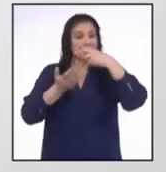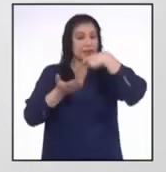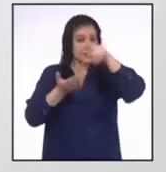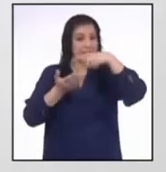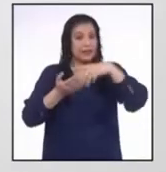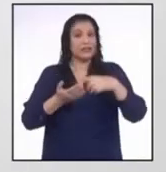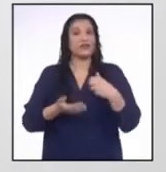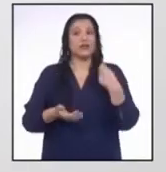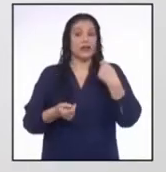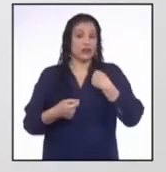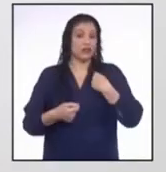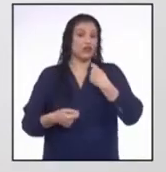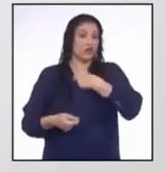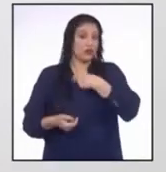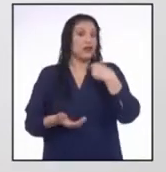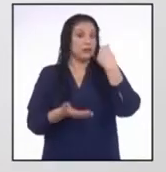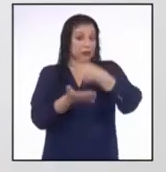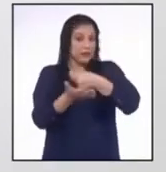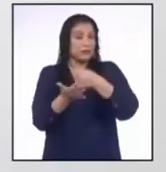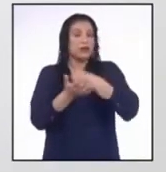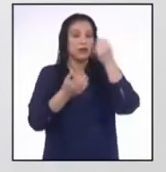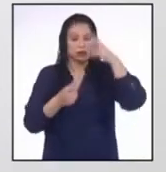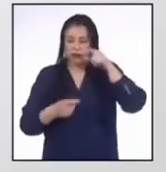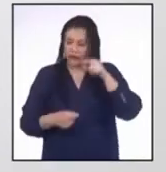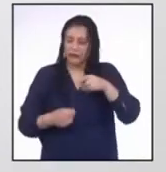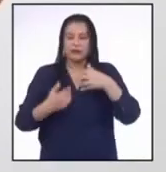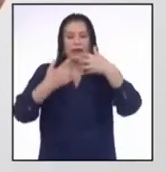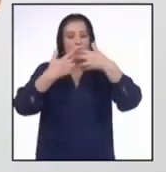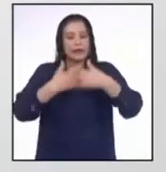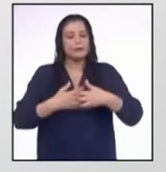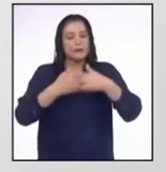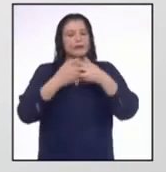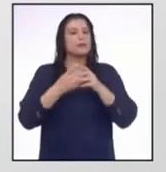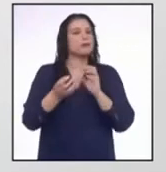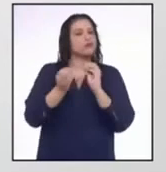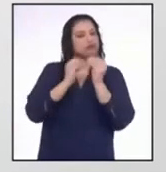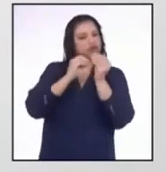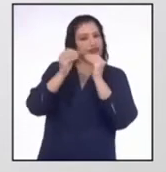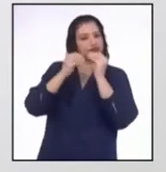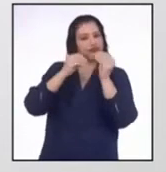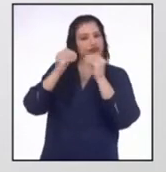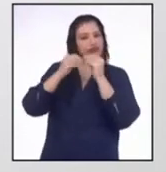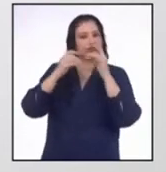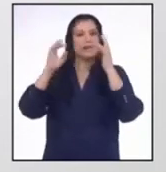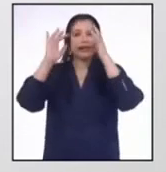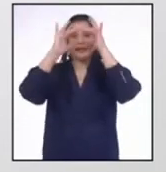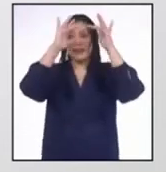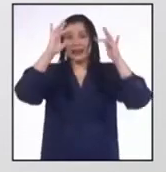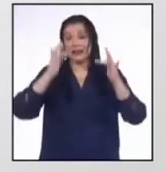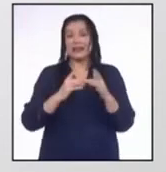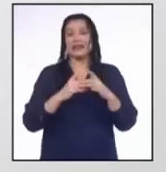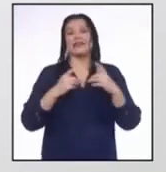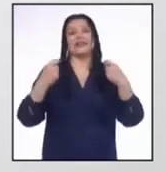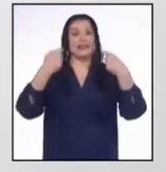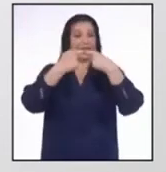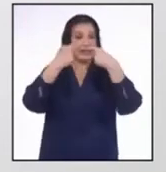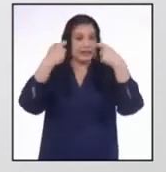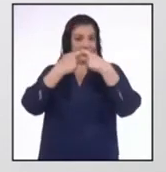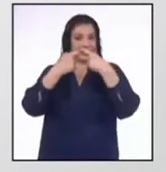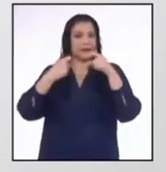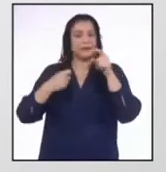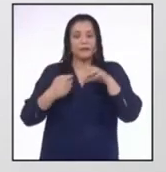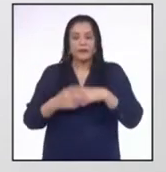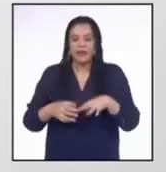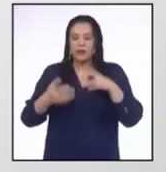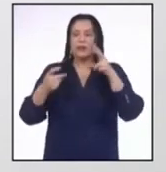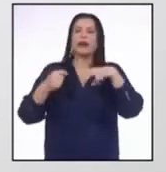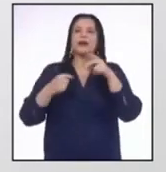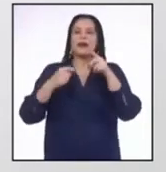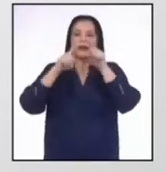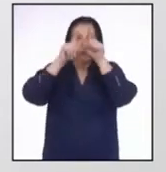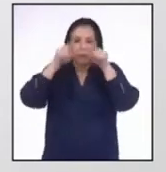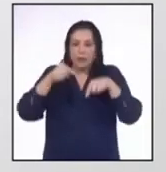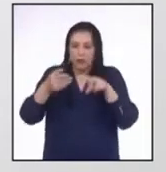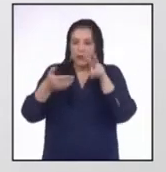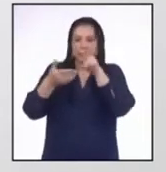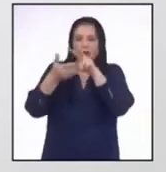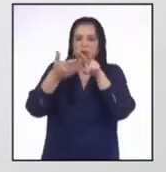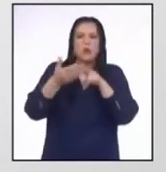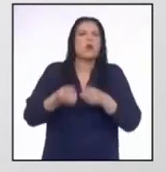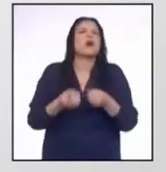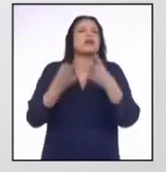Sí, estas empresas realizan el mantenimiento periódico de las redes eléctricas. Ellas efectúan la lectura de los